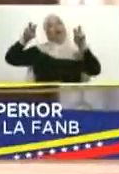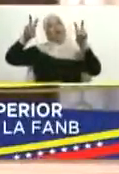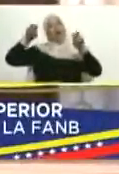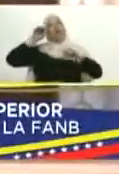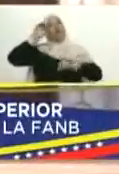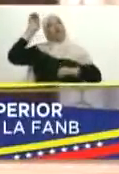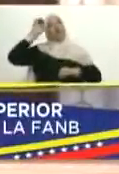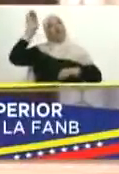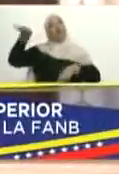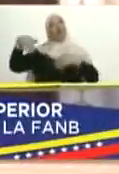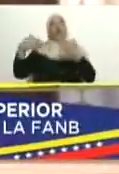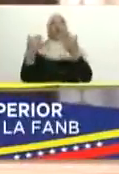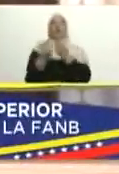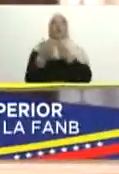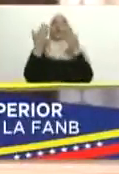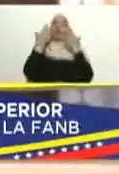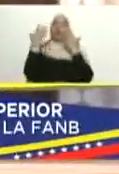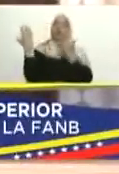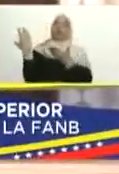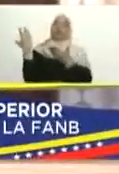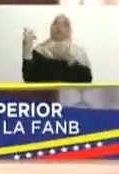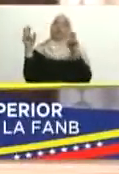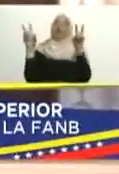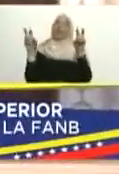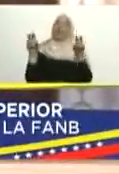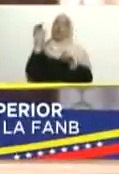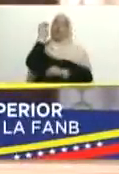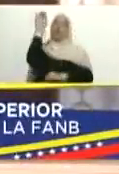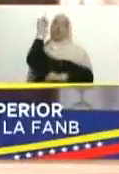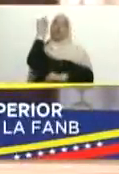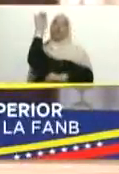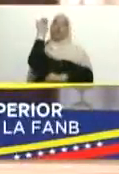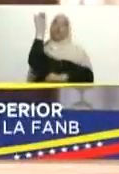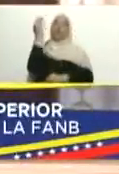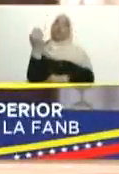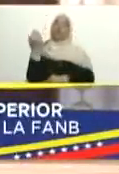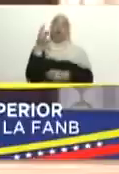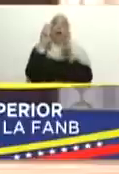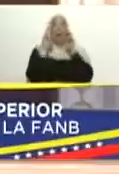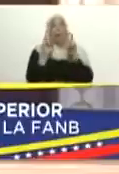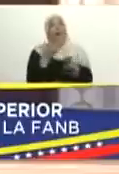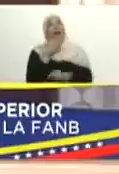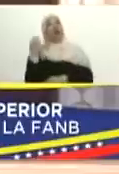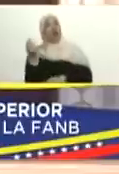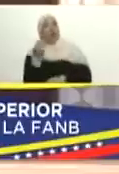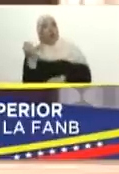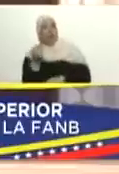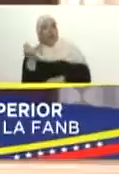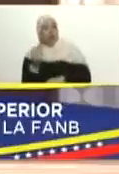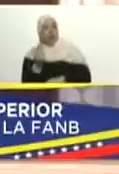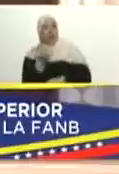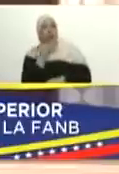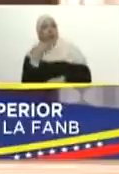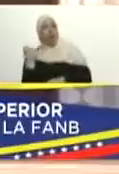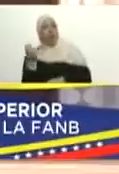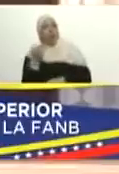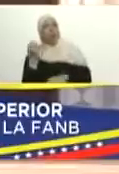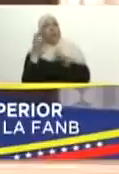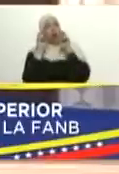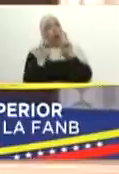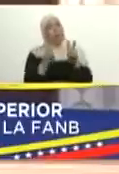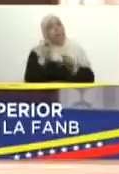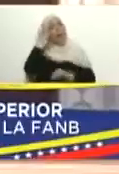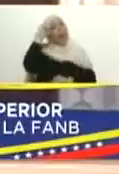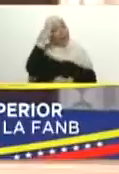generaciones, para las nuevas generaciones, para que vean de dónde venimos, la fuerza que